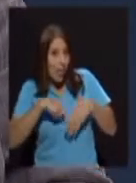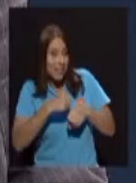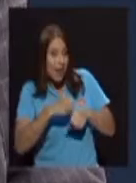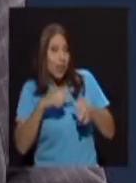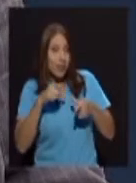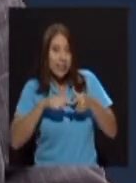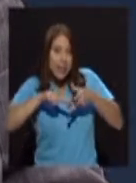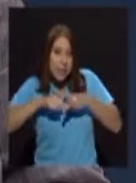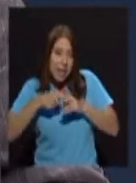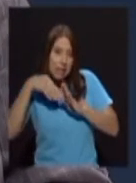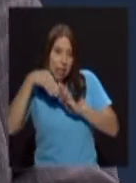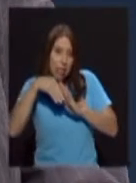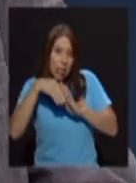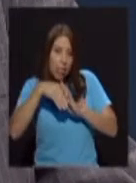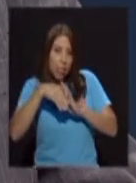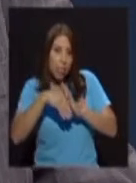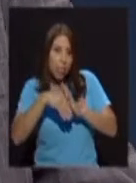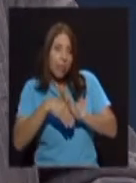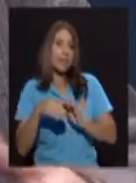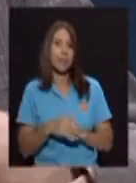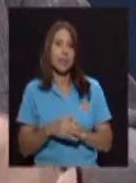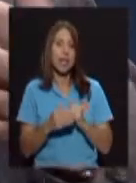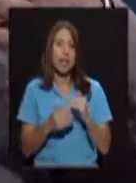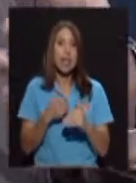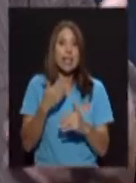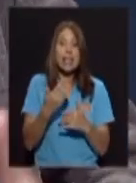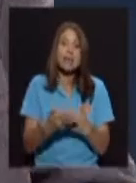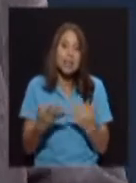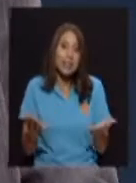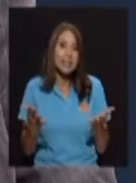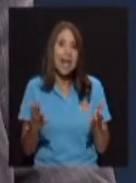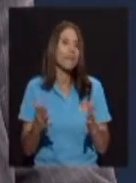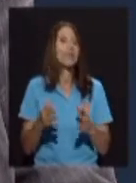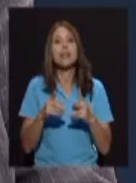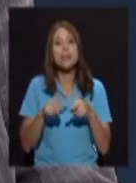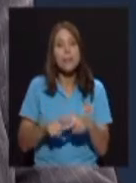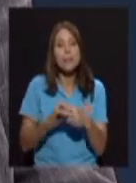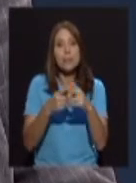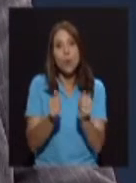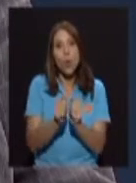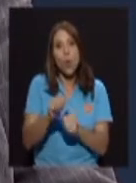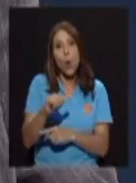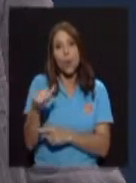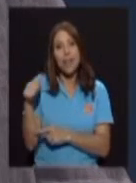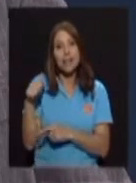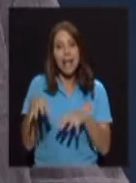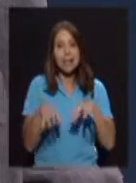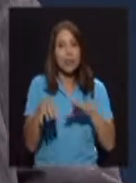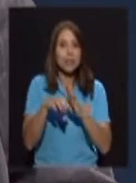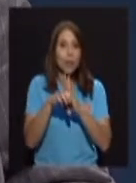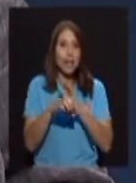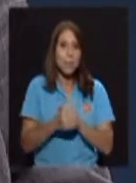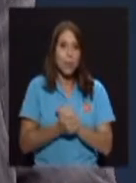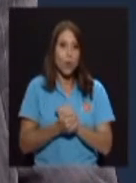deterioro posiblemente más progresivo. Y después, pues ya se entra a otras acciones, por ejemplo,